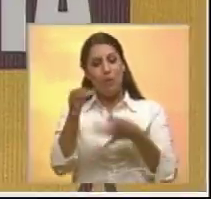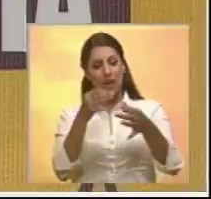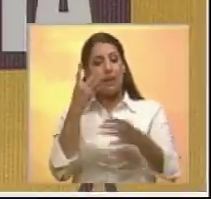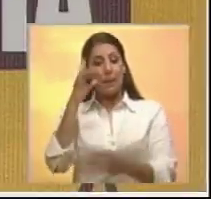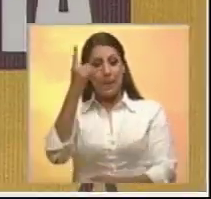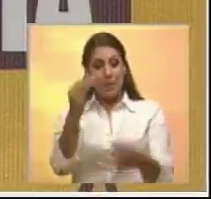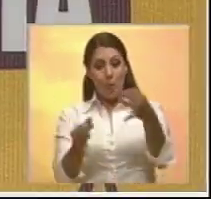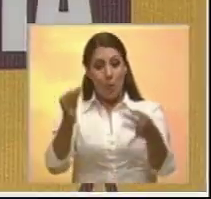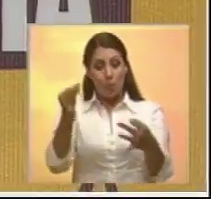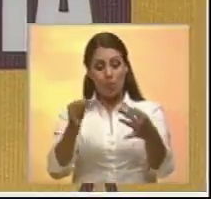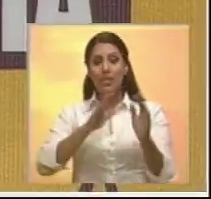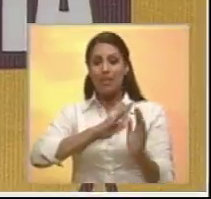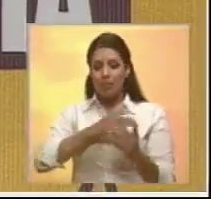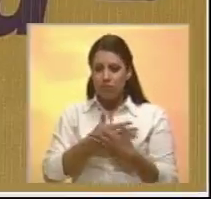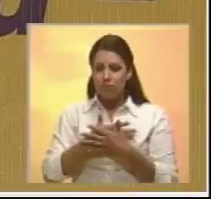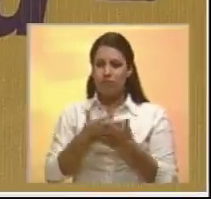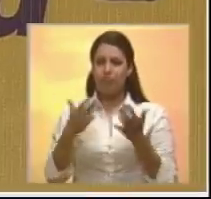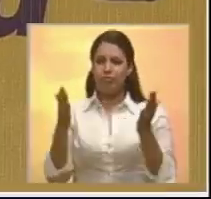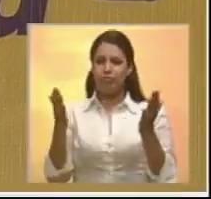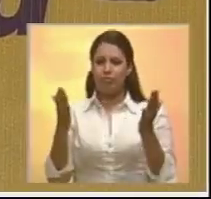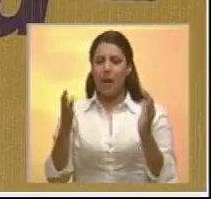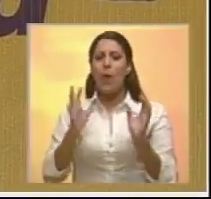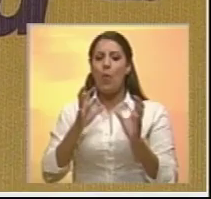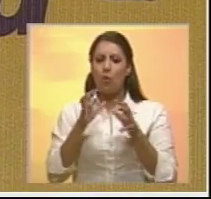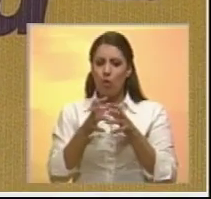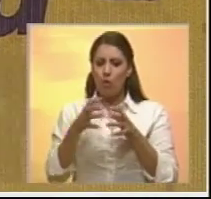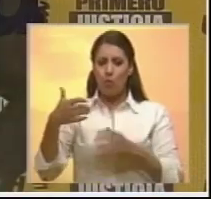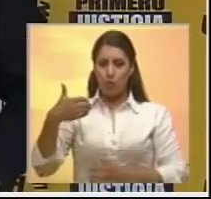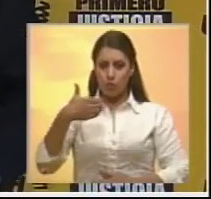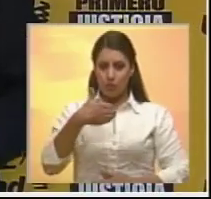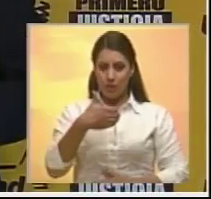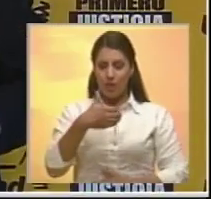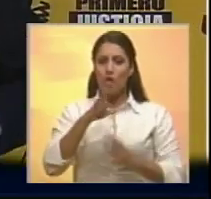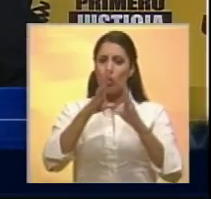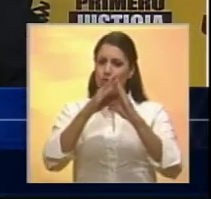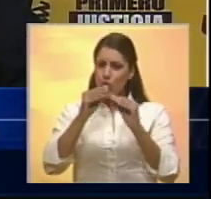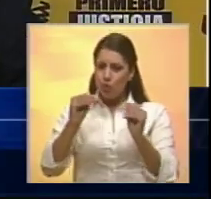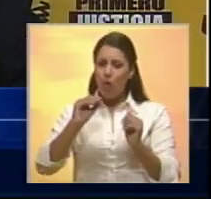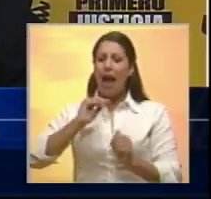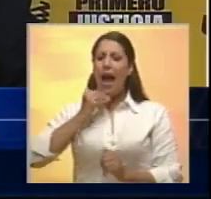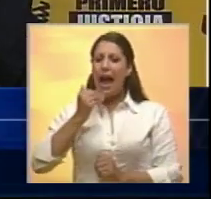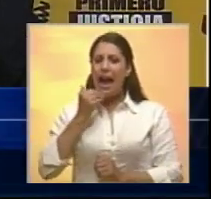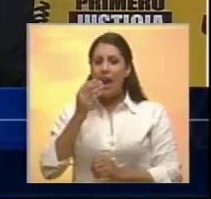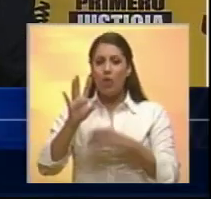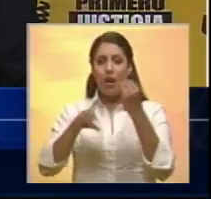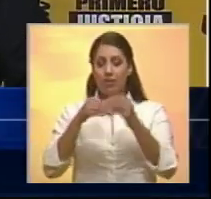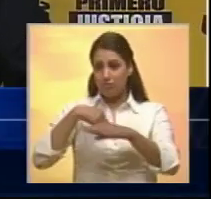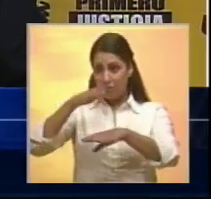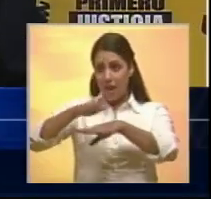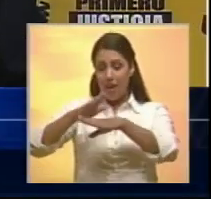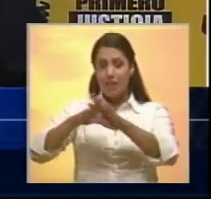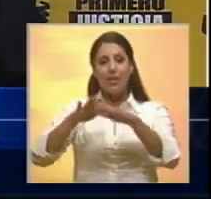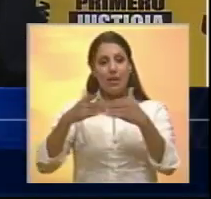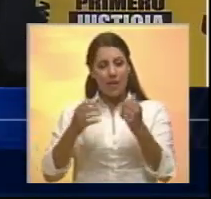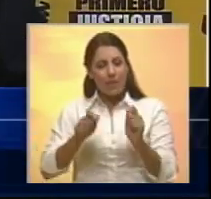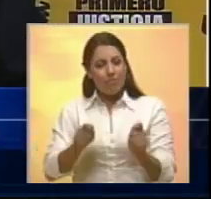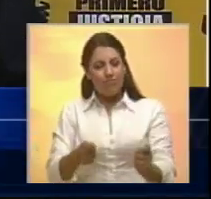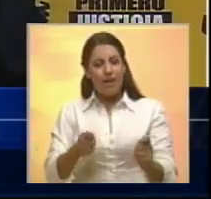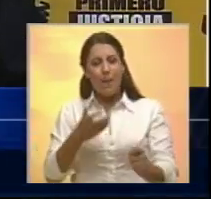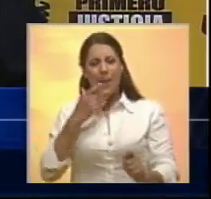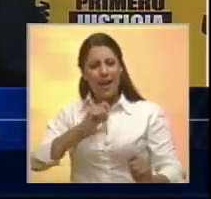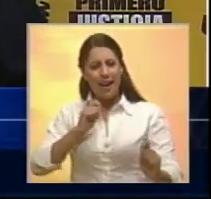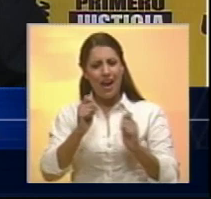Primero Justicia pone a disposición de la Mesa de la Unidad Democrática todas las alternativas que han anunciado para presionar por un